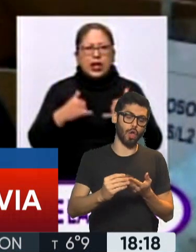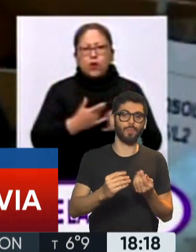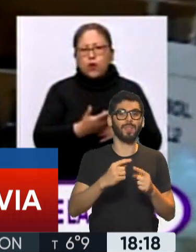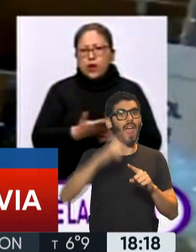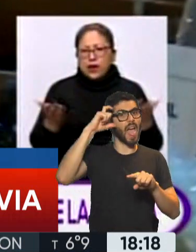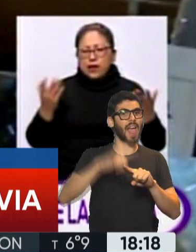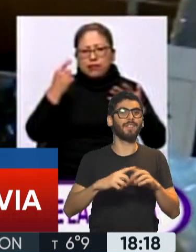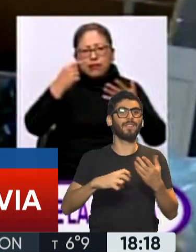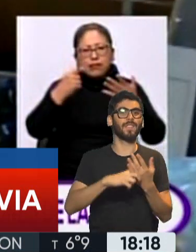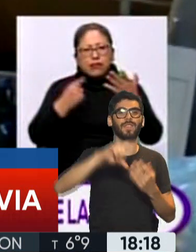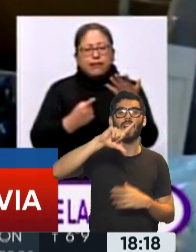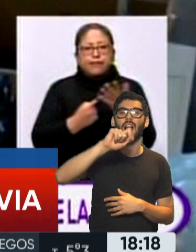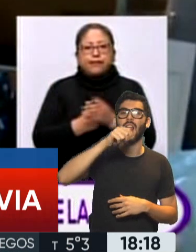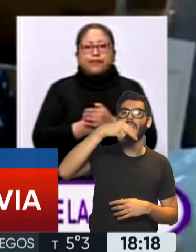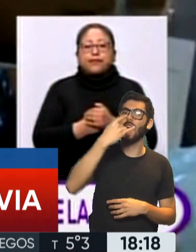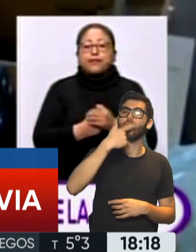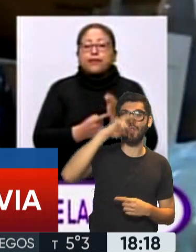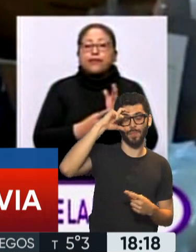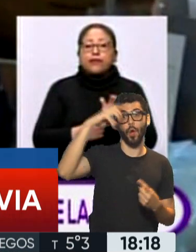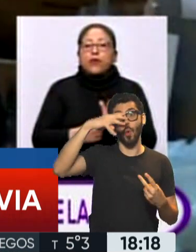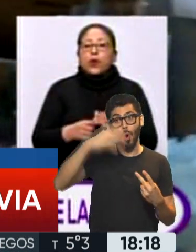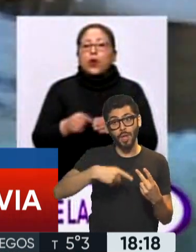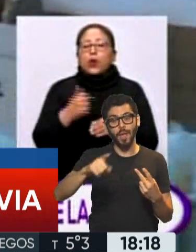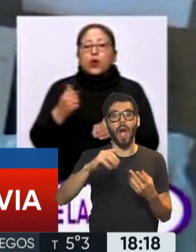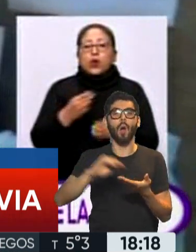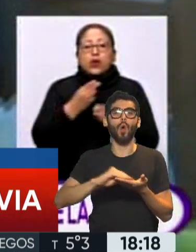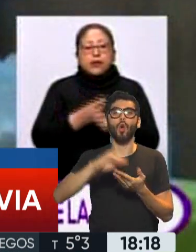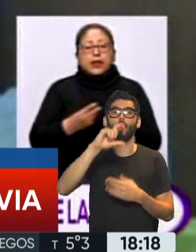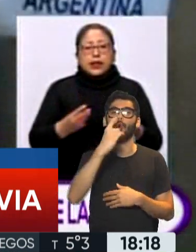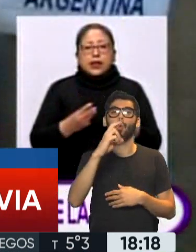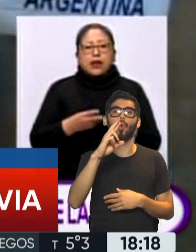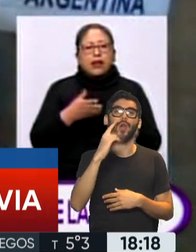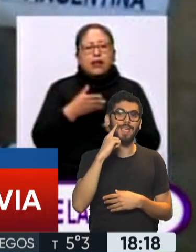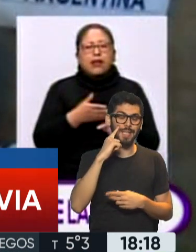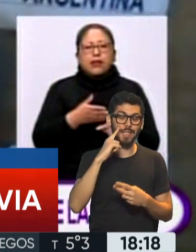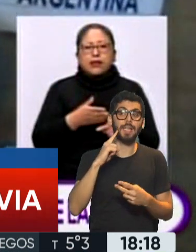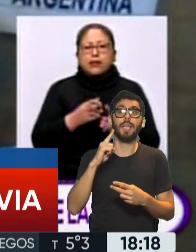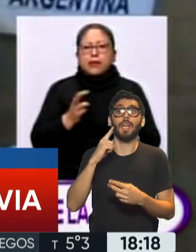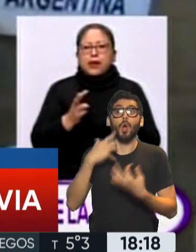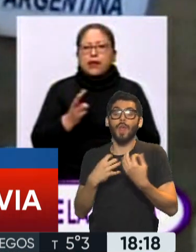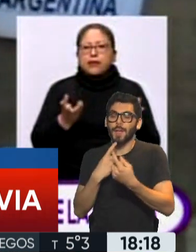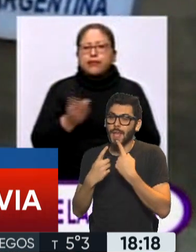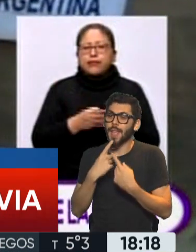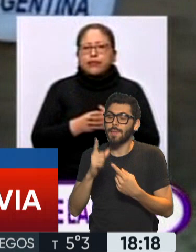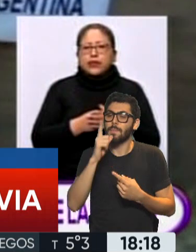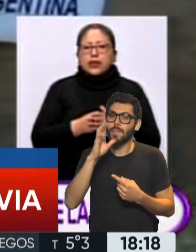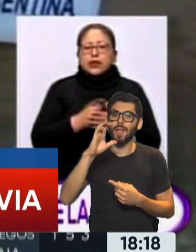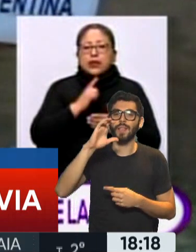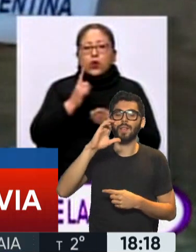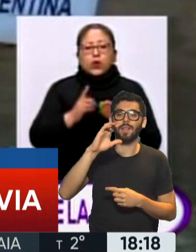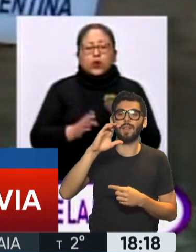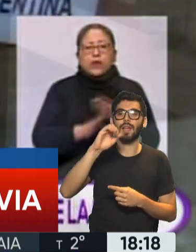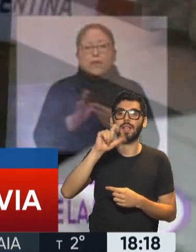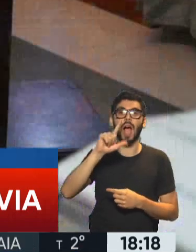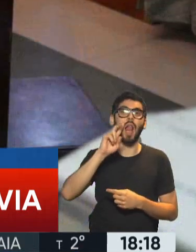fiscal Pablo Lanusse, Bullrich al abogado Julián Curi, y según informaron fuentes judiciales, Caliba va a compartir el abogado